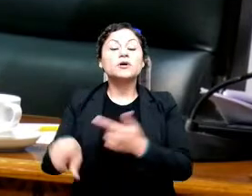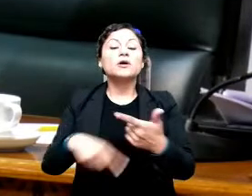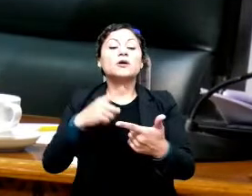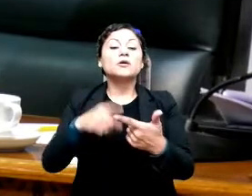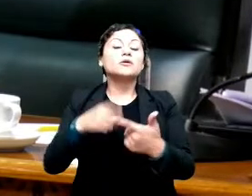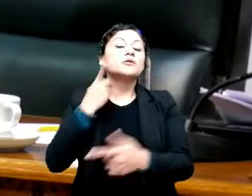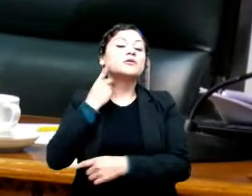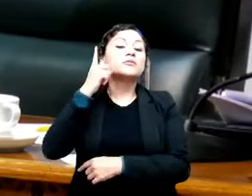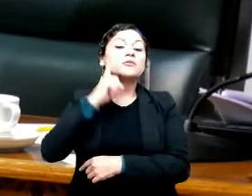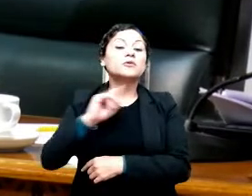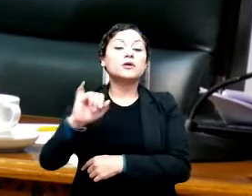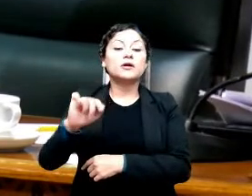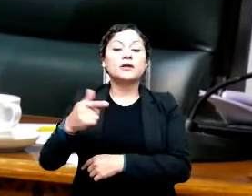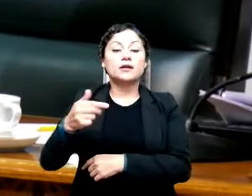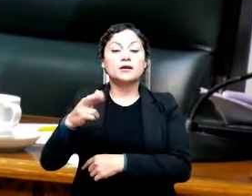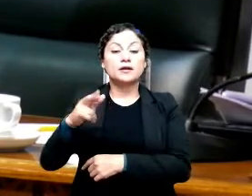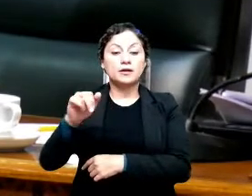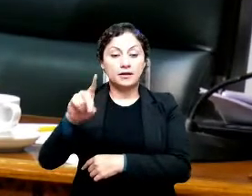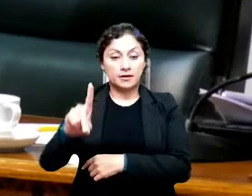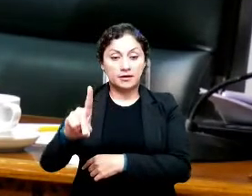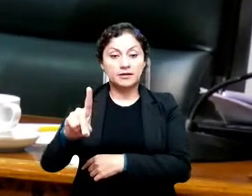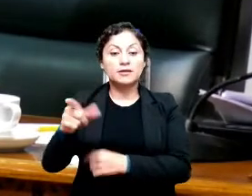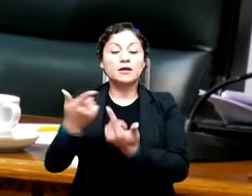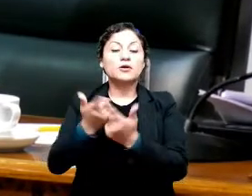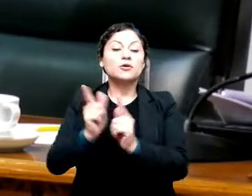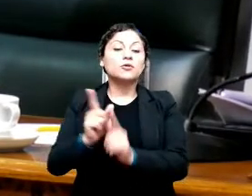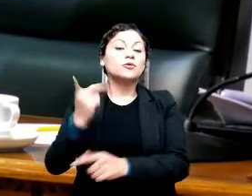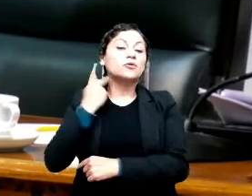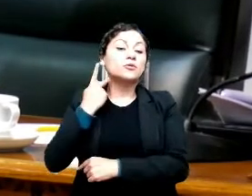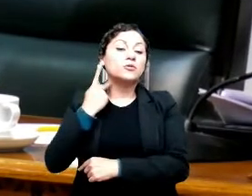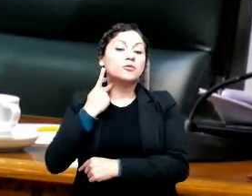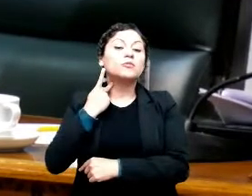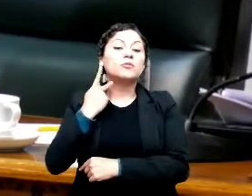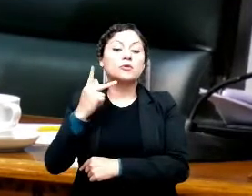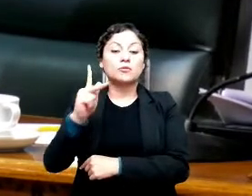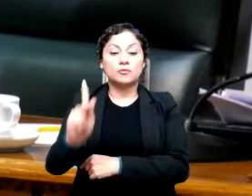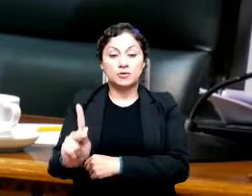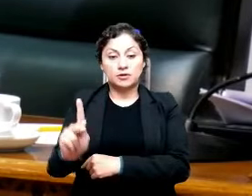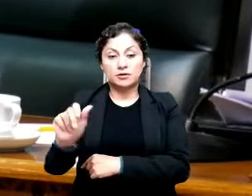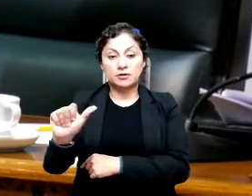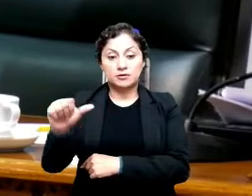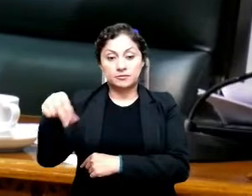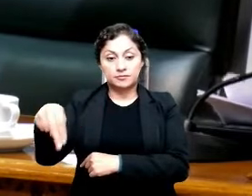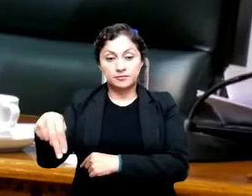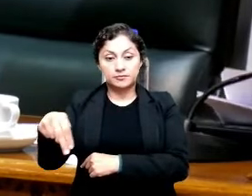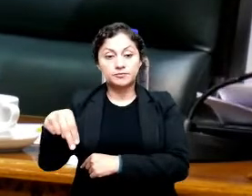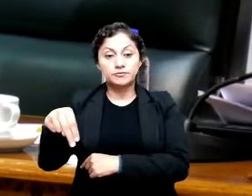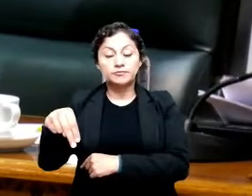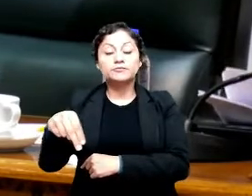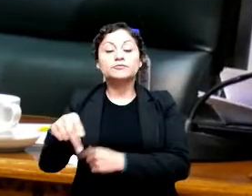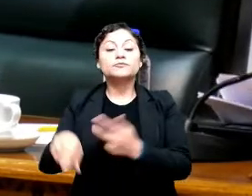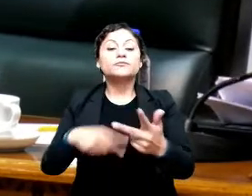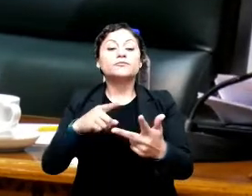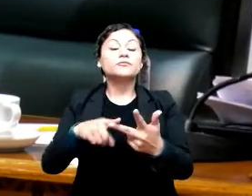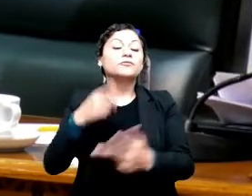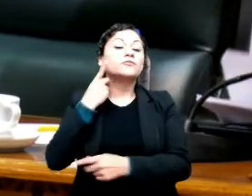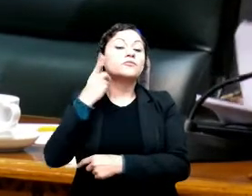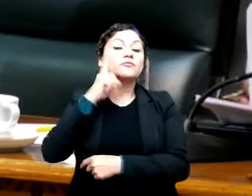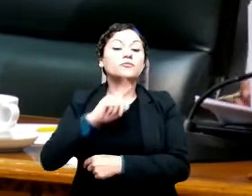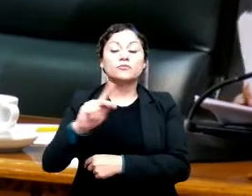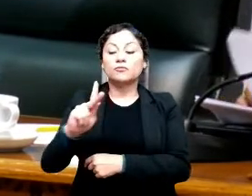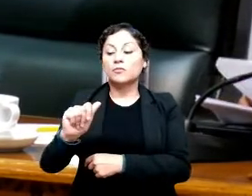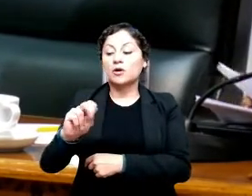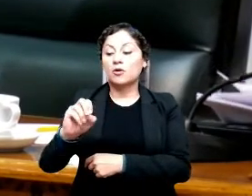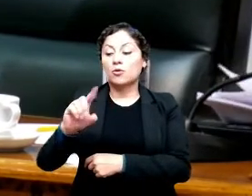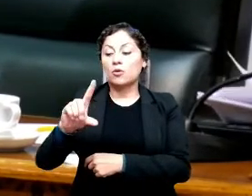Diputada Ingrid Krasopane Chemlensky, Grupo Parlamentario del Partido Acción Nacional. Diputada Paola